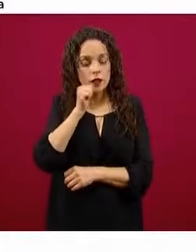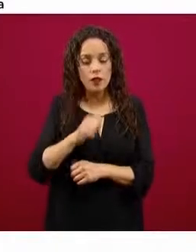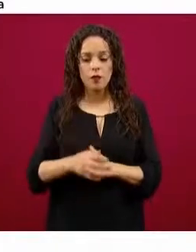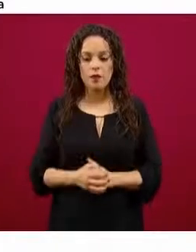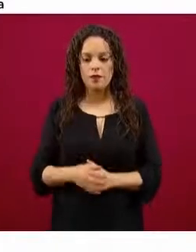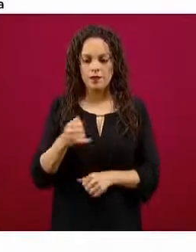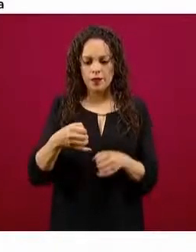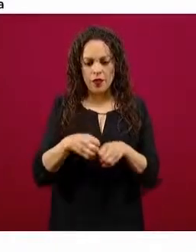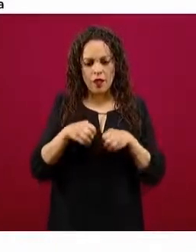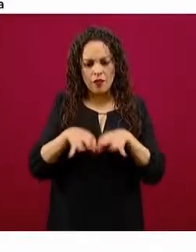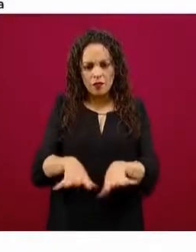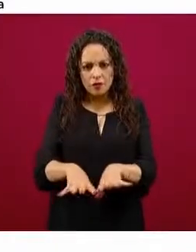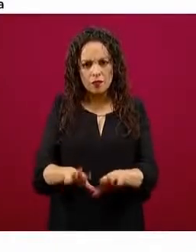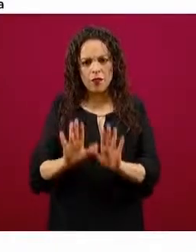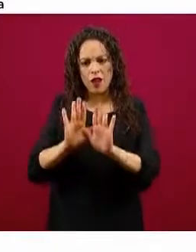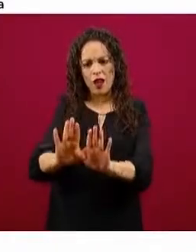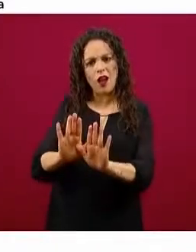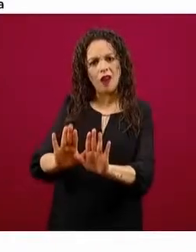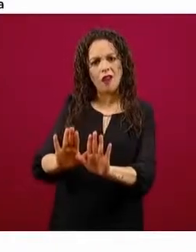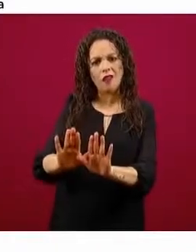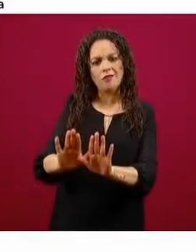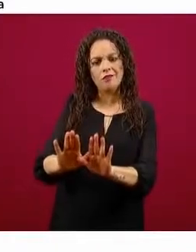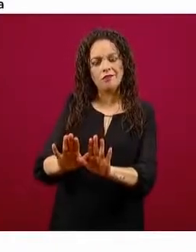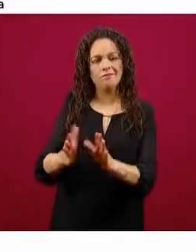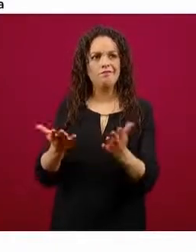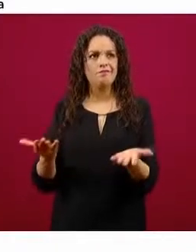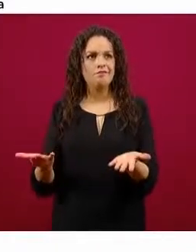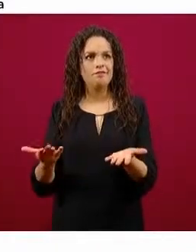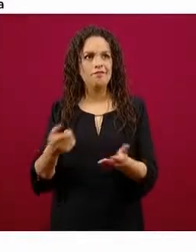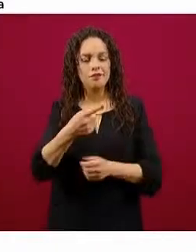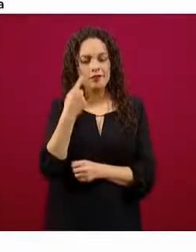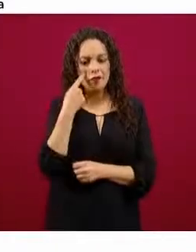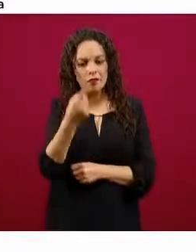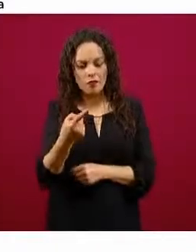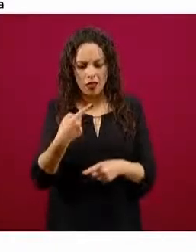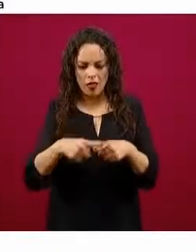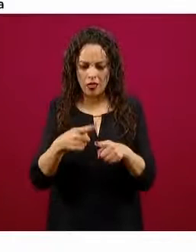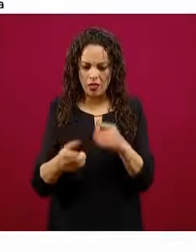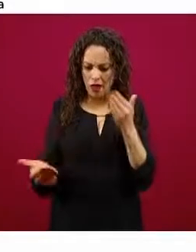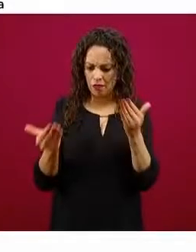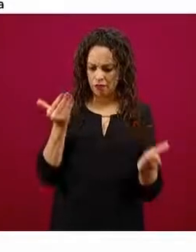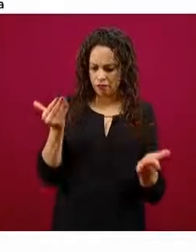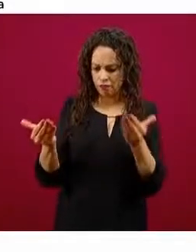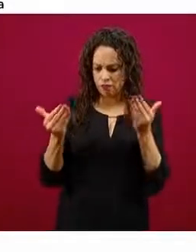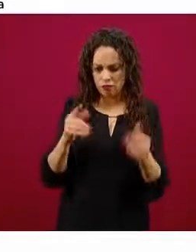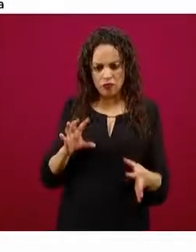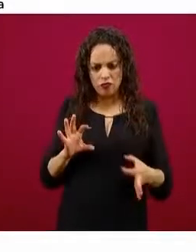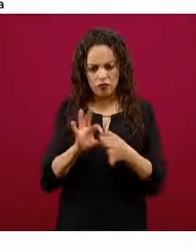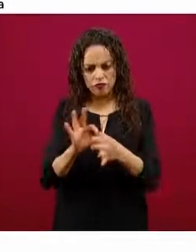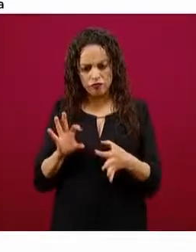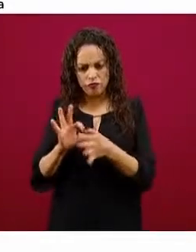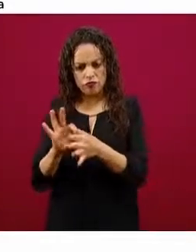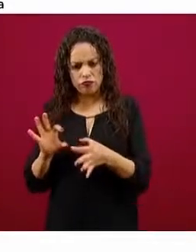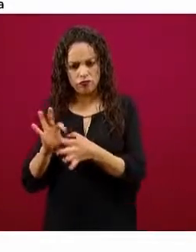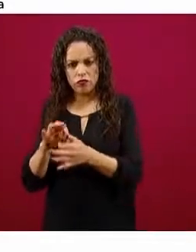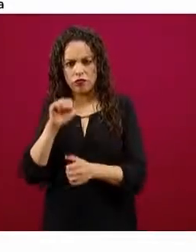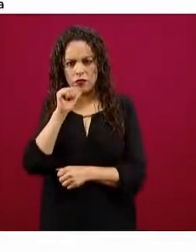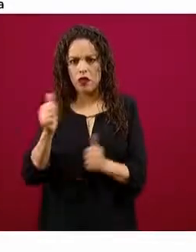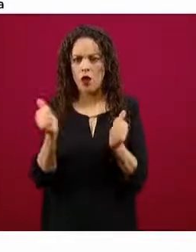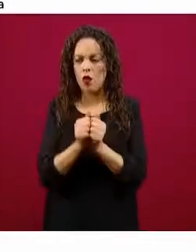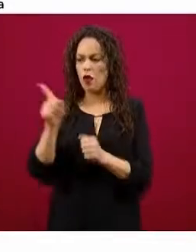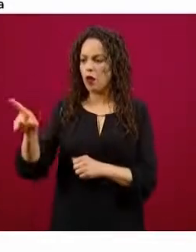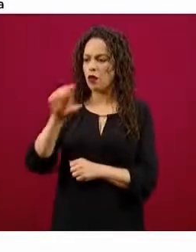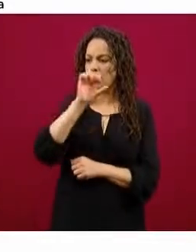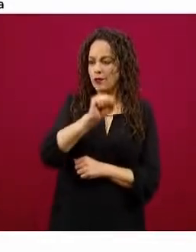se estaba quedando la nuestra ahí. Cuando nos ponemos a ver, las variables no correspondían con las que la Secretaría de Salud